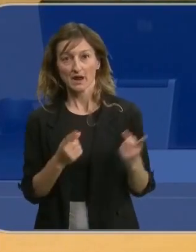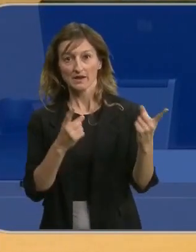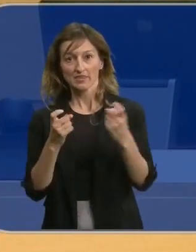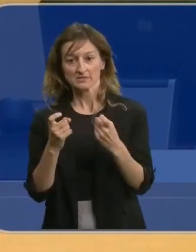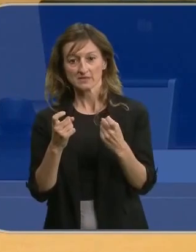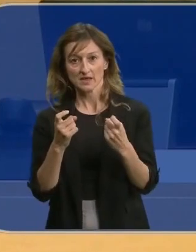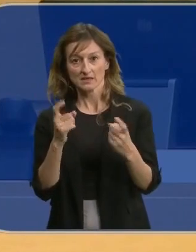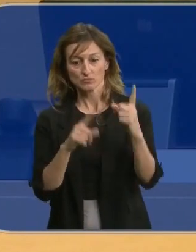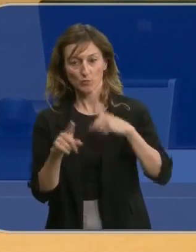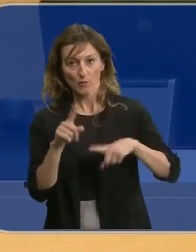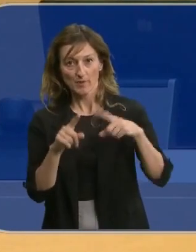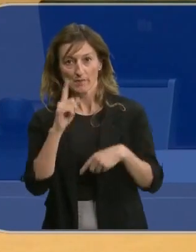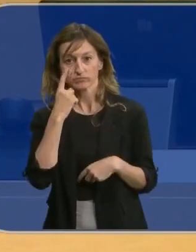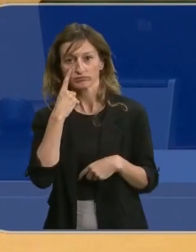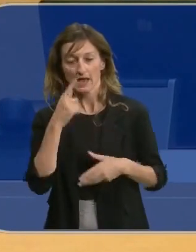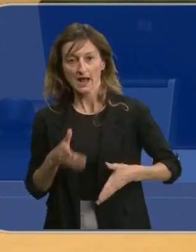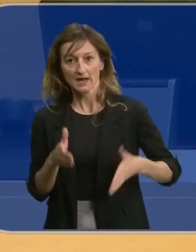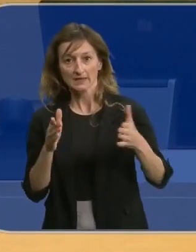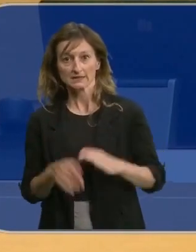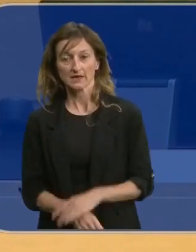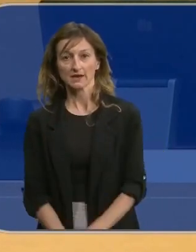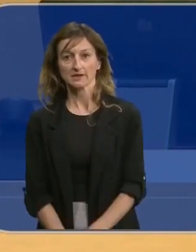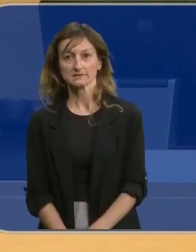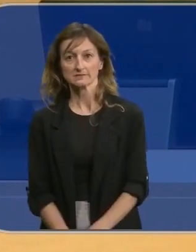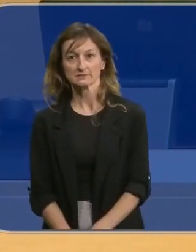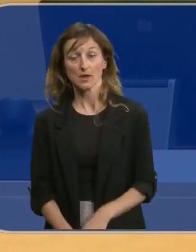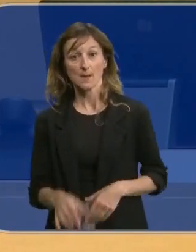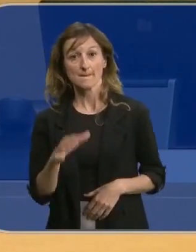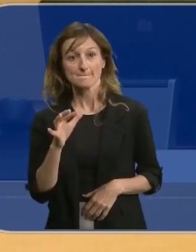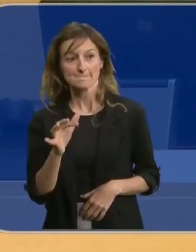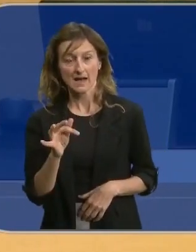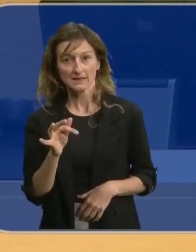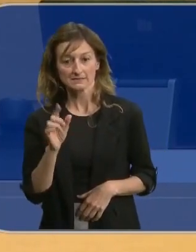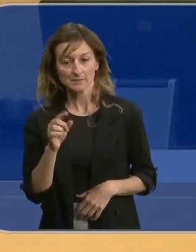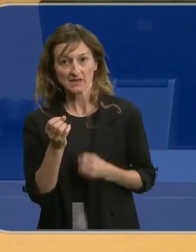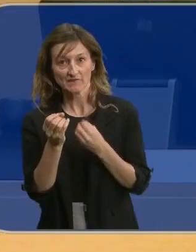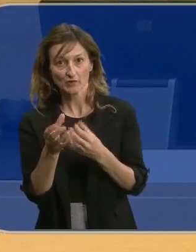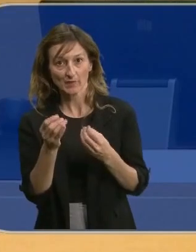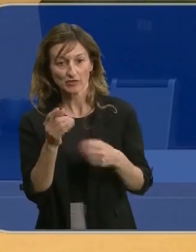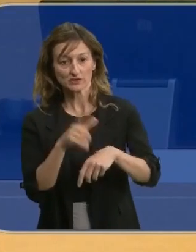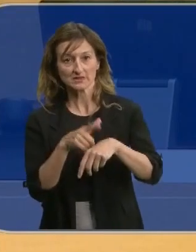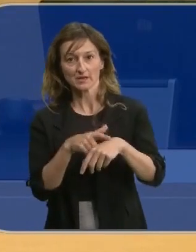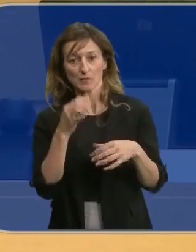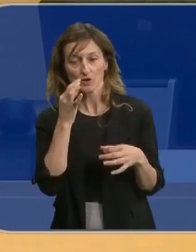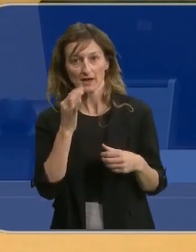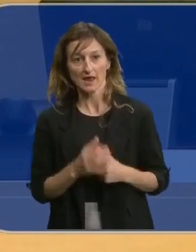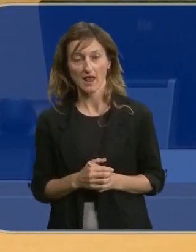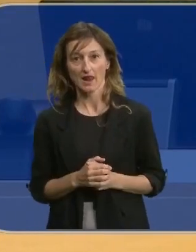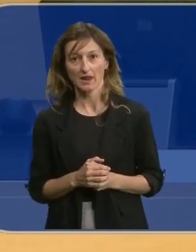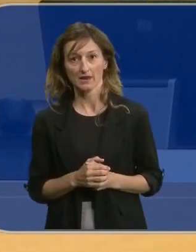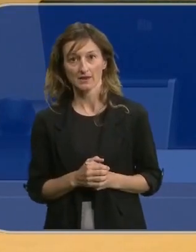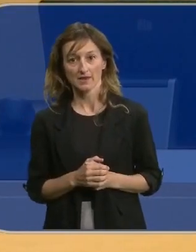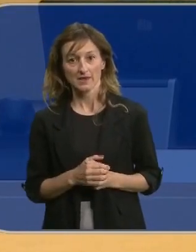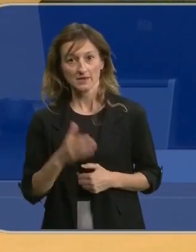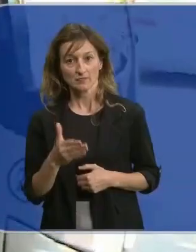las necesidades e incidencias que se produzcan en las carreteras además podemos disponer de información en tiempo real interoperable